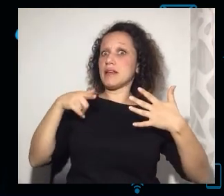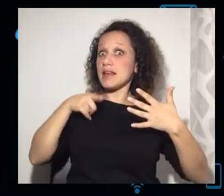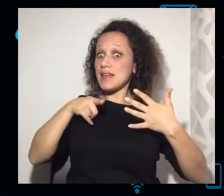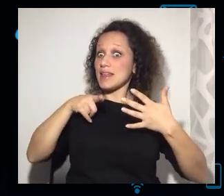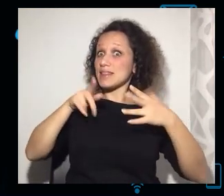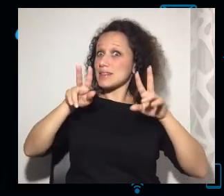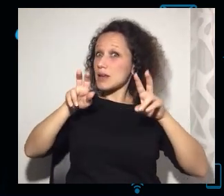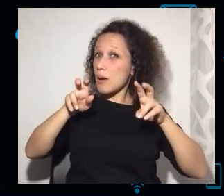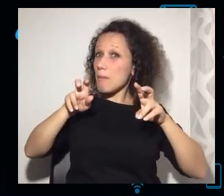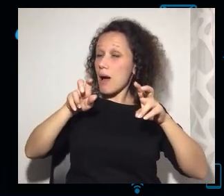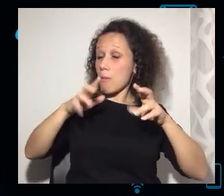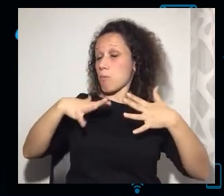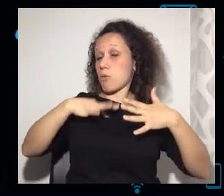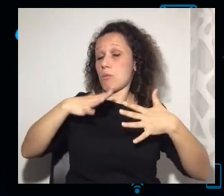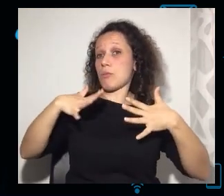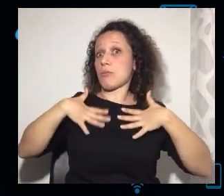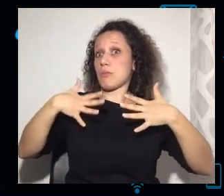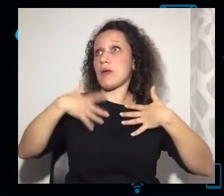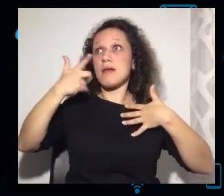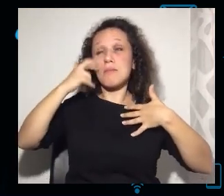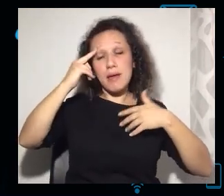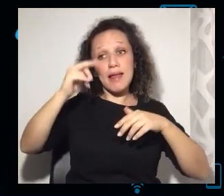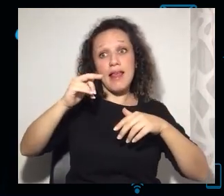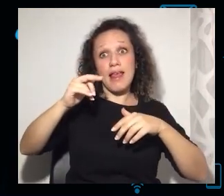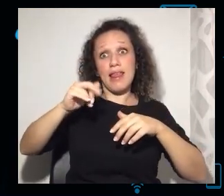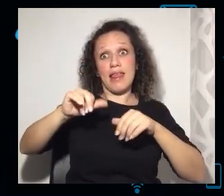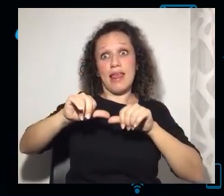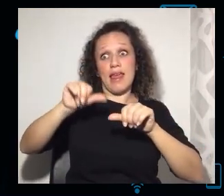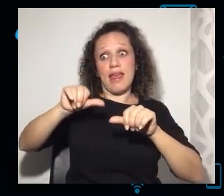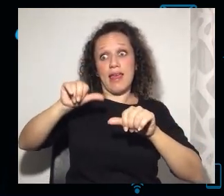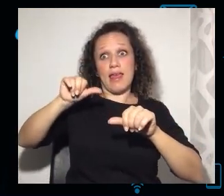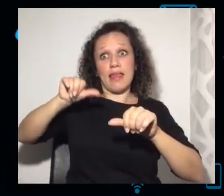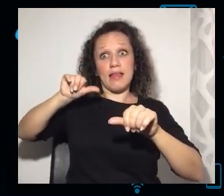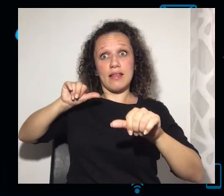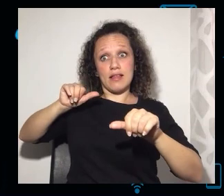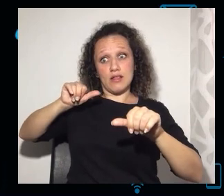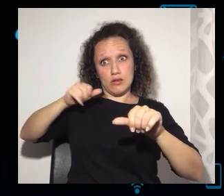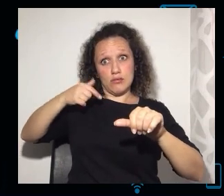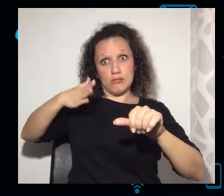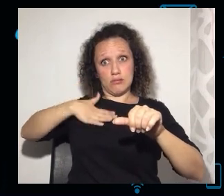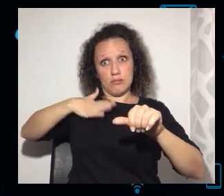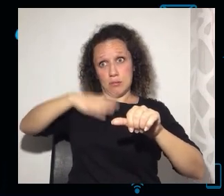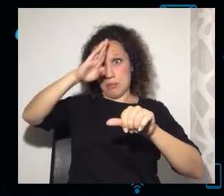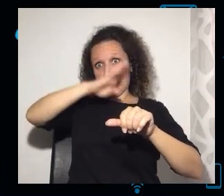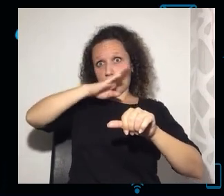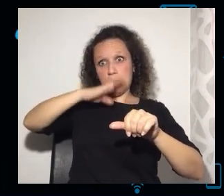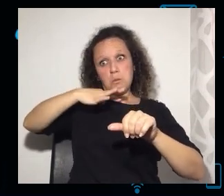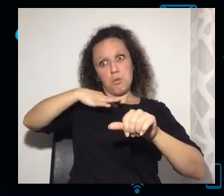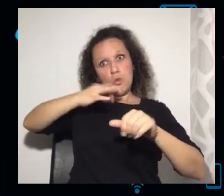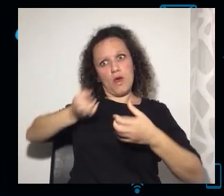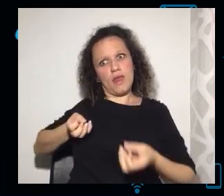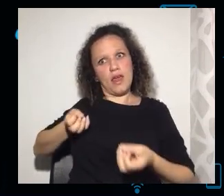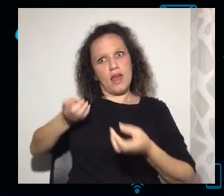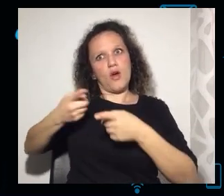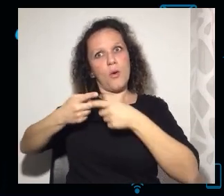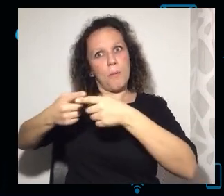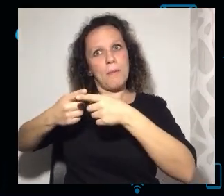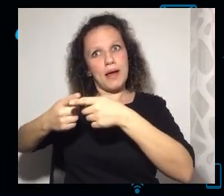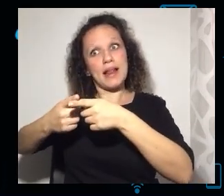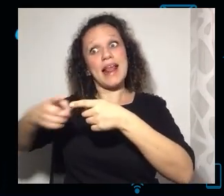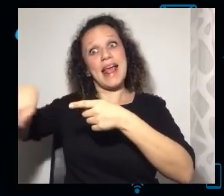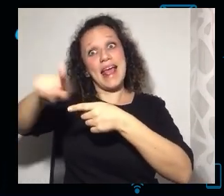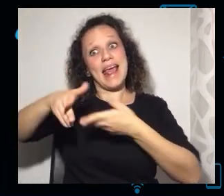todas esas experiencias que nosotros podemos compartir en primer lugar y que puede suscitar que ellos también las compartan con nosotros